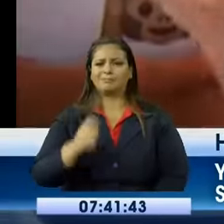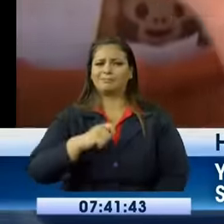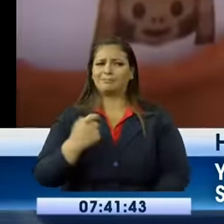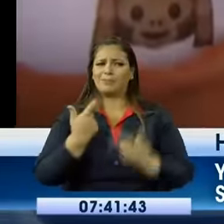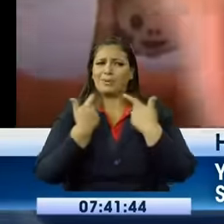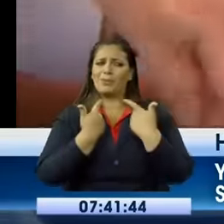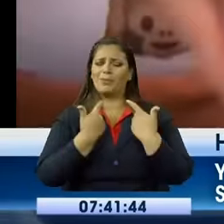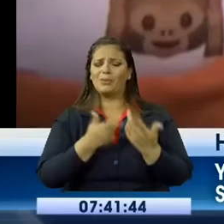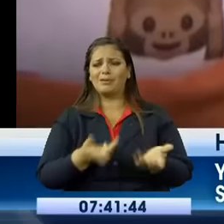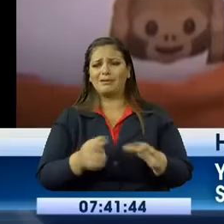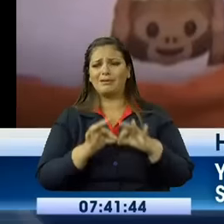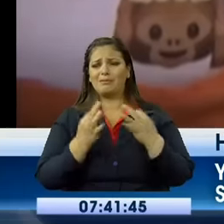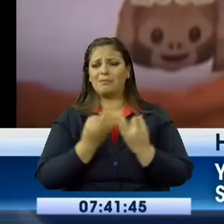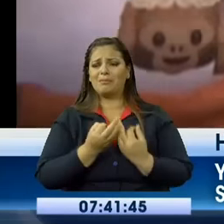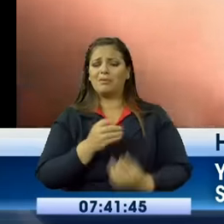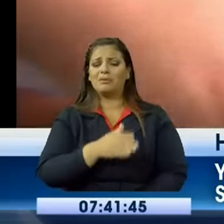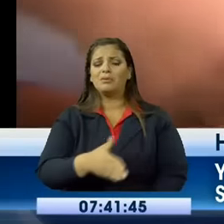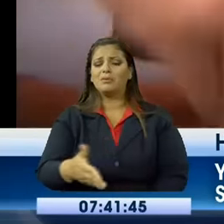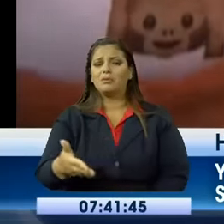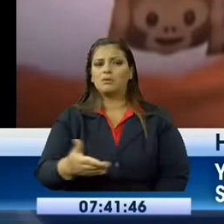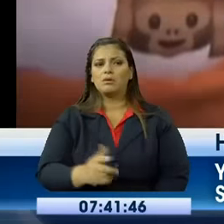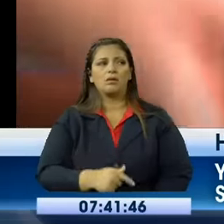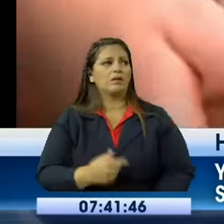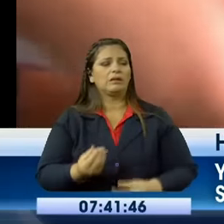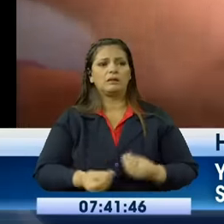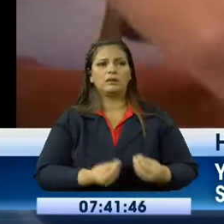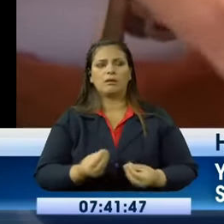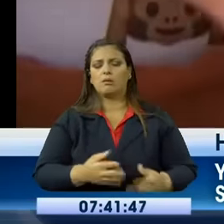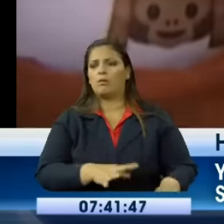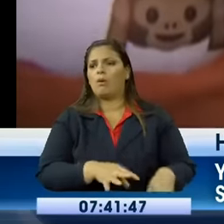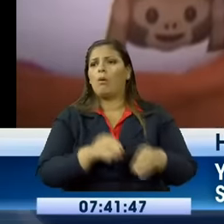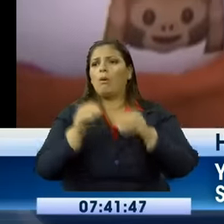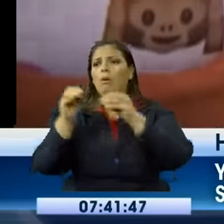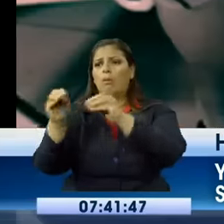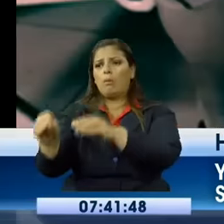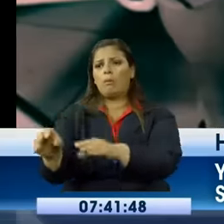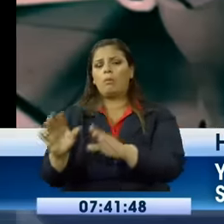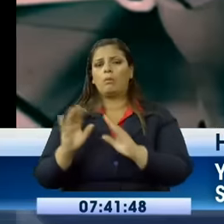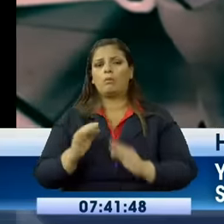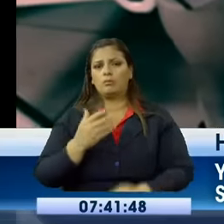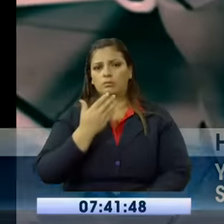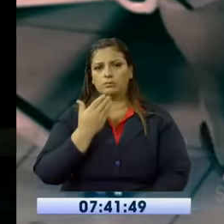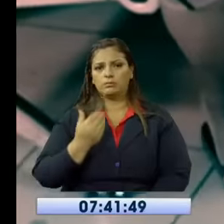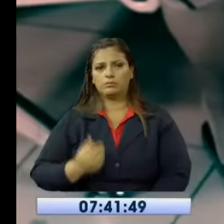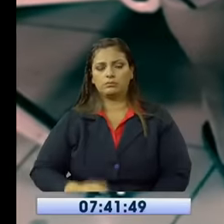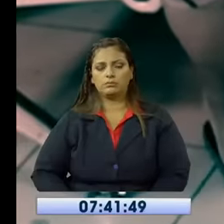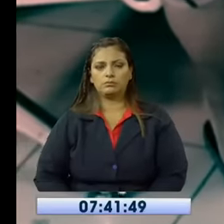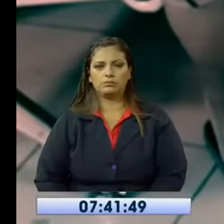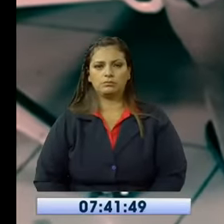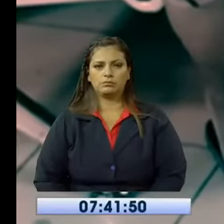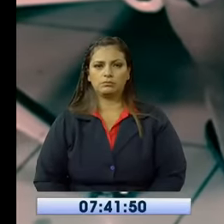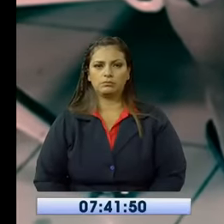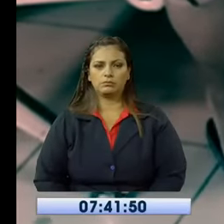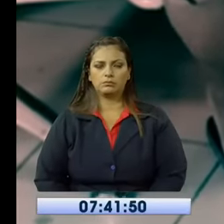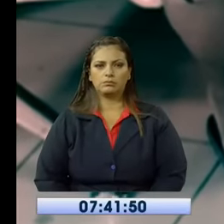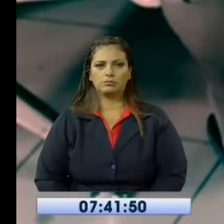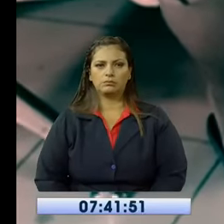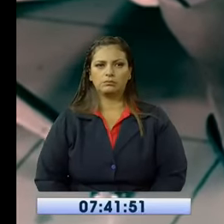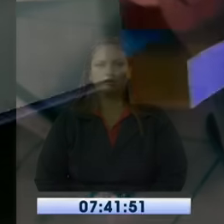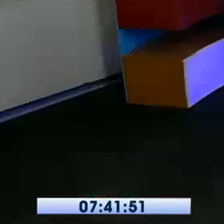y eso que hay criaturas que no están aquí, o sea, están en mi casa, mis sobrinas especialmente. Informó José Morales.